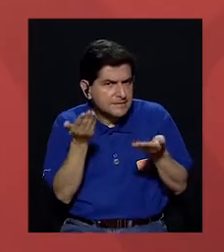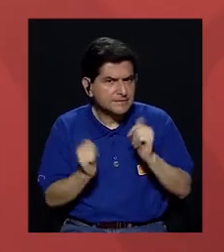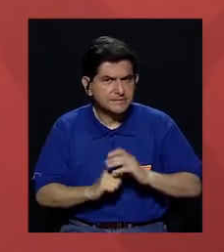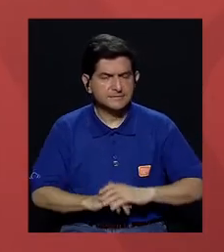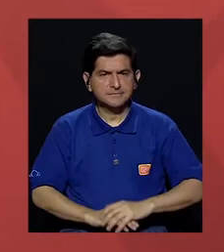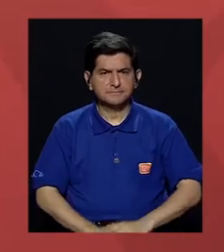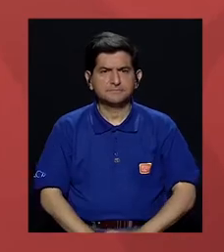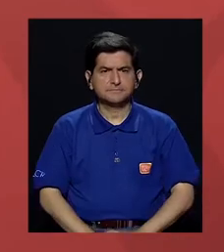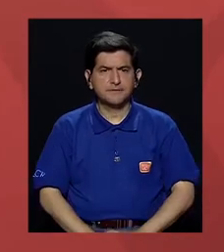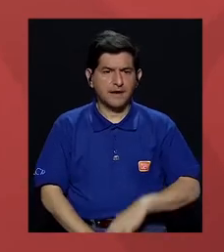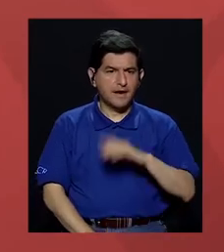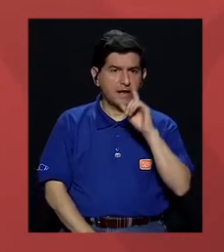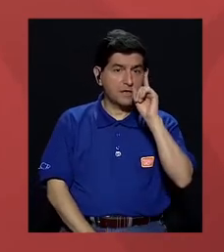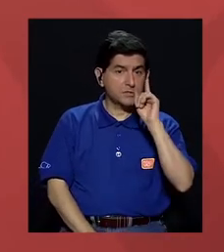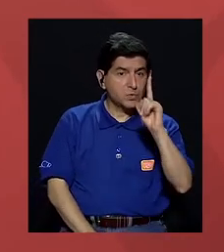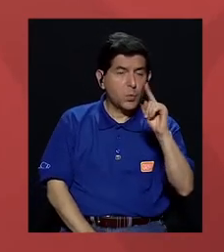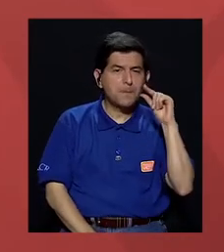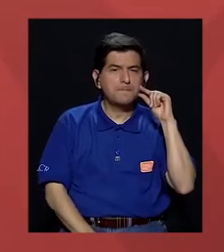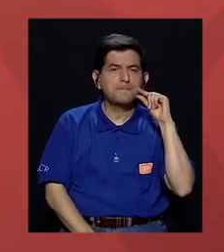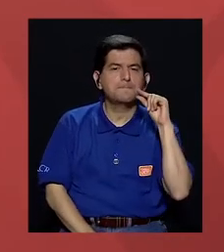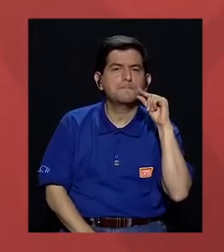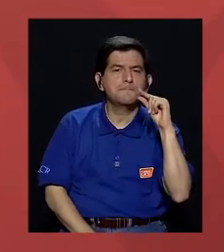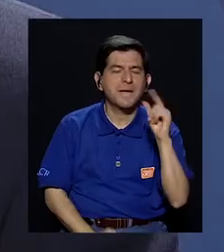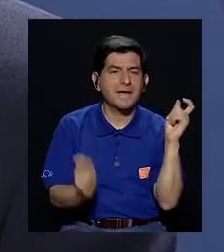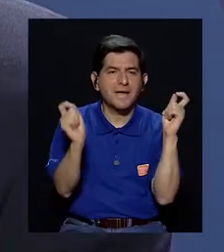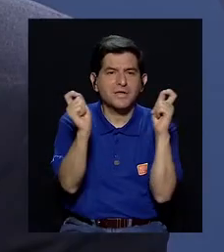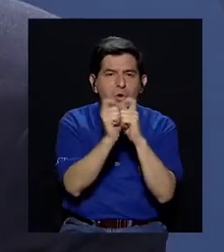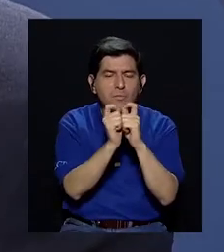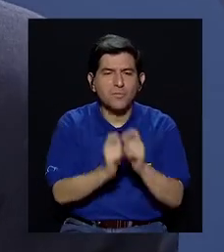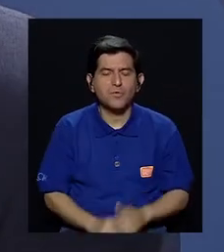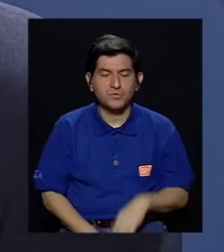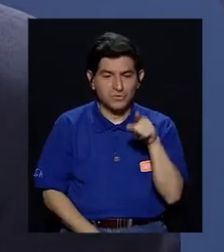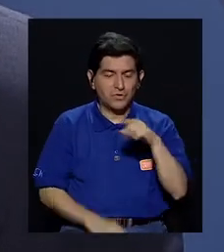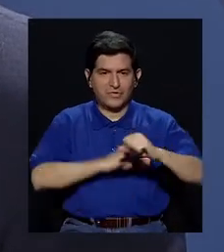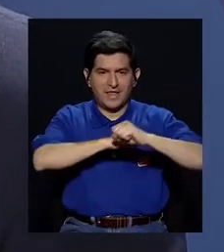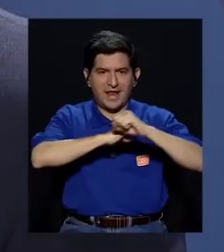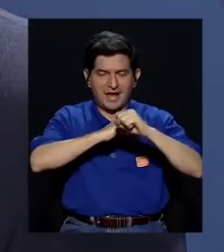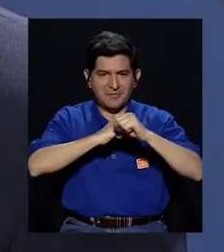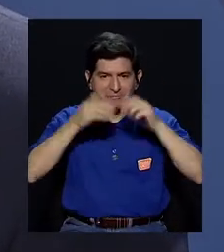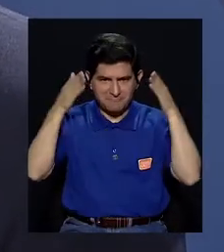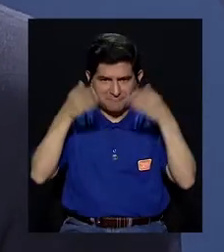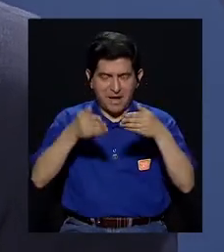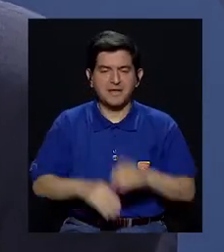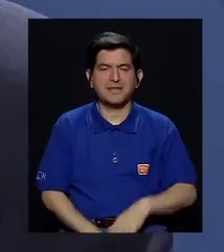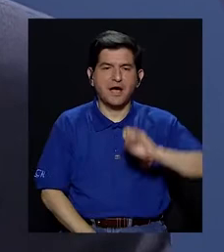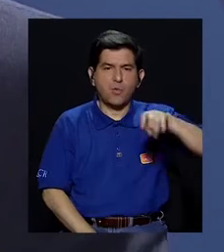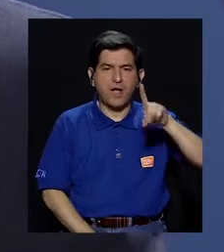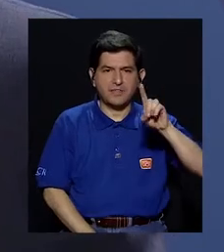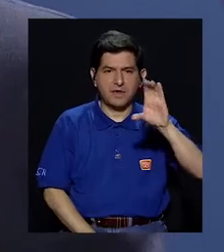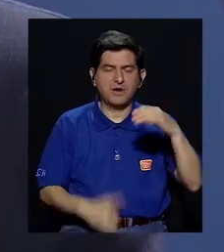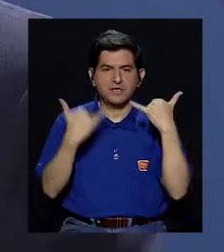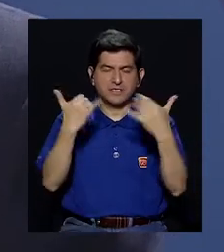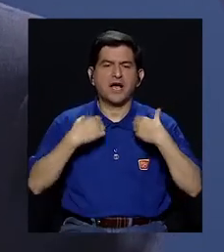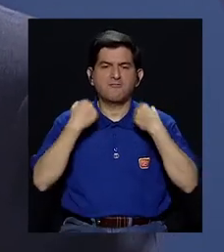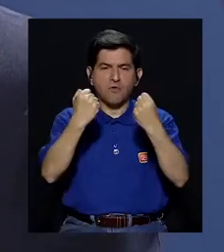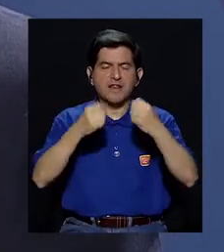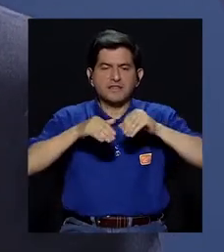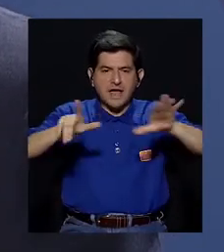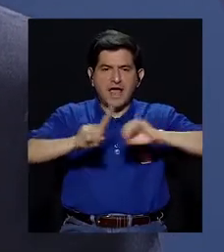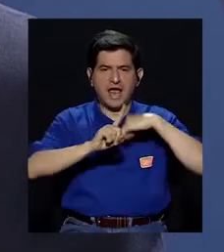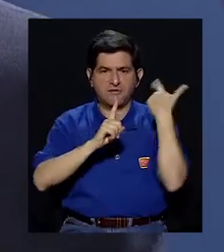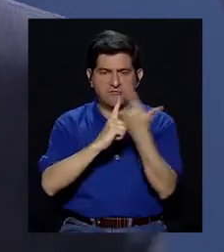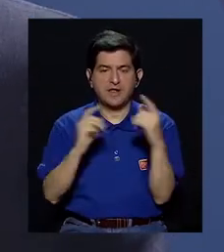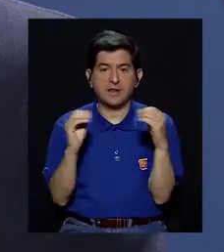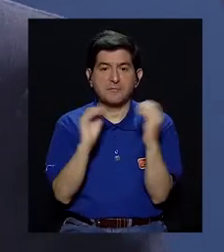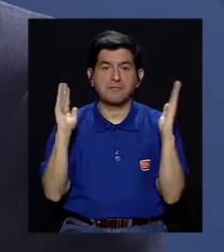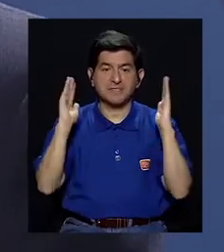sociales eso es uno de los pequeños puntos que hay que notar en esta campaña juan dijo castro ya era muy fuerte en redes sociales